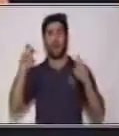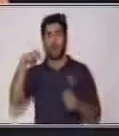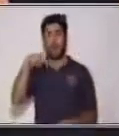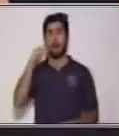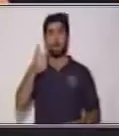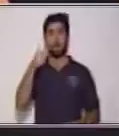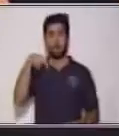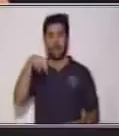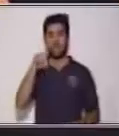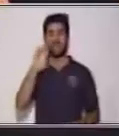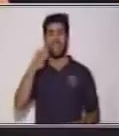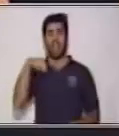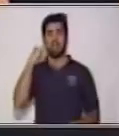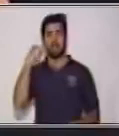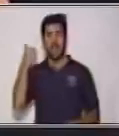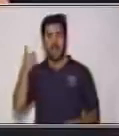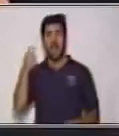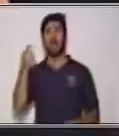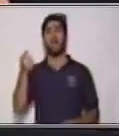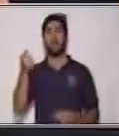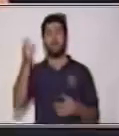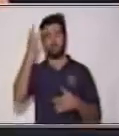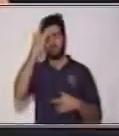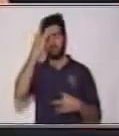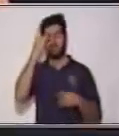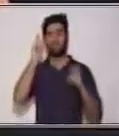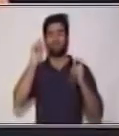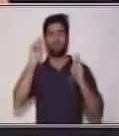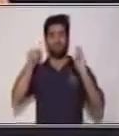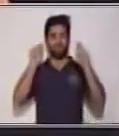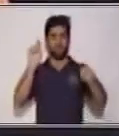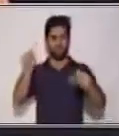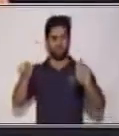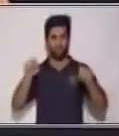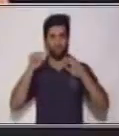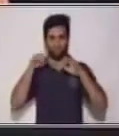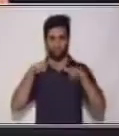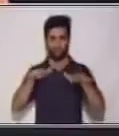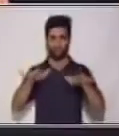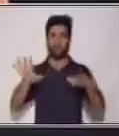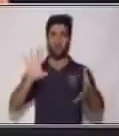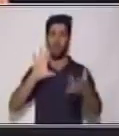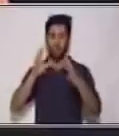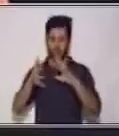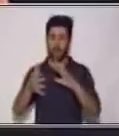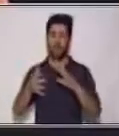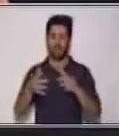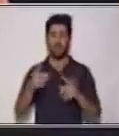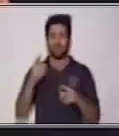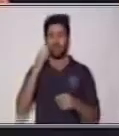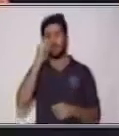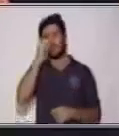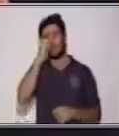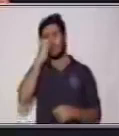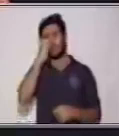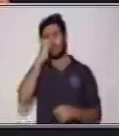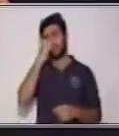las pandemias. Entonces vamos a colocar pandemias a través del siglo. Podríamos